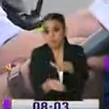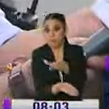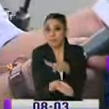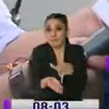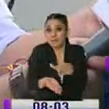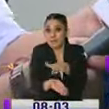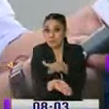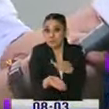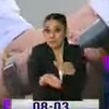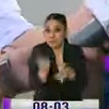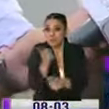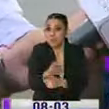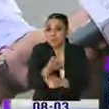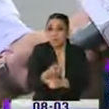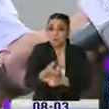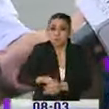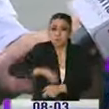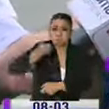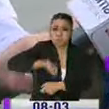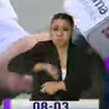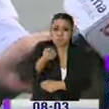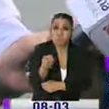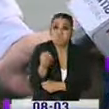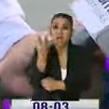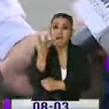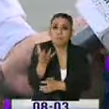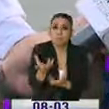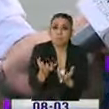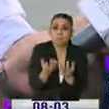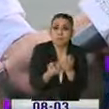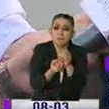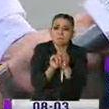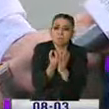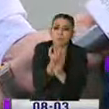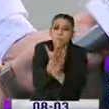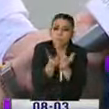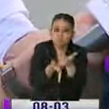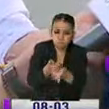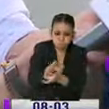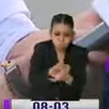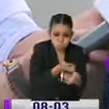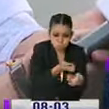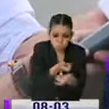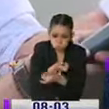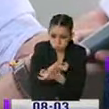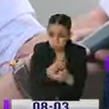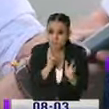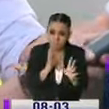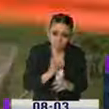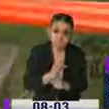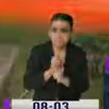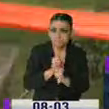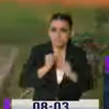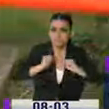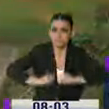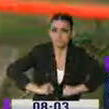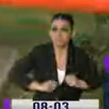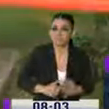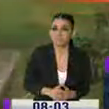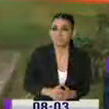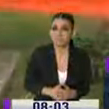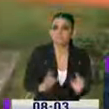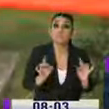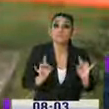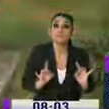proceder a botar espuma sobre todos los cilindros para detectar microfugas y evitar y dar seguridad en el punto.